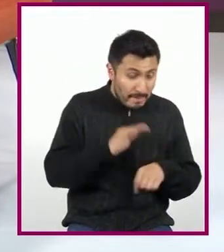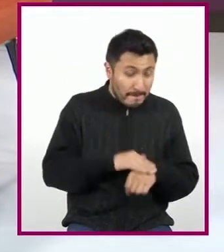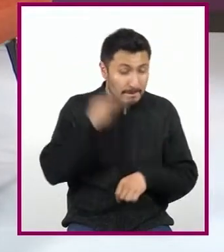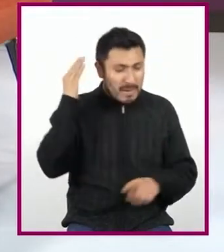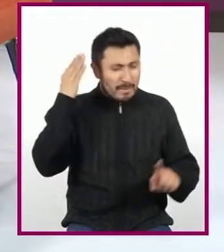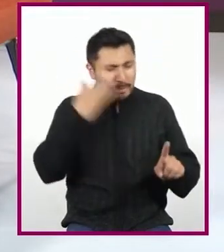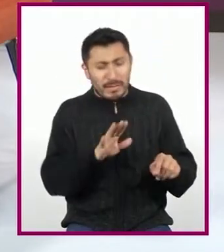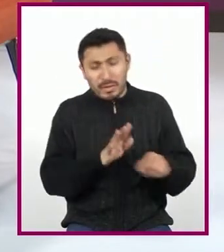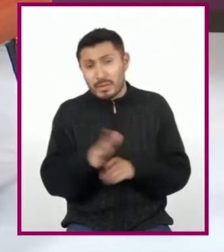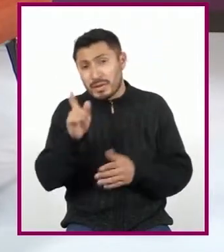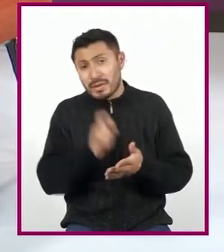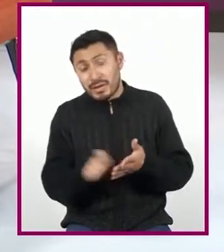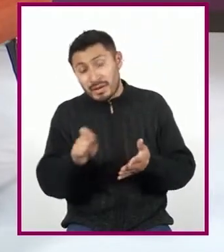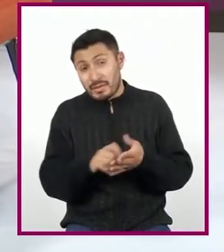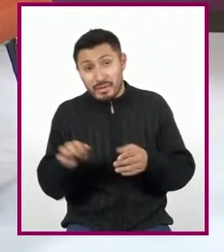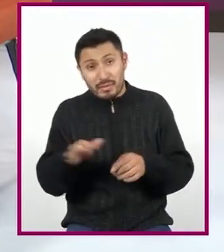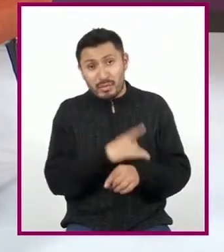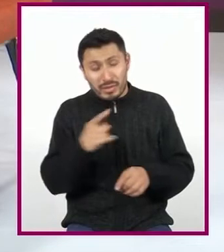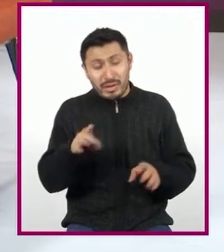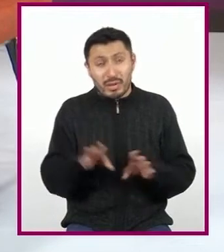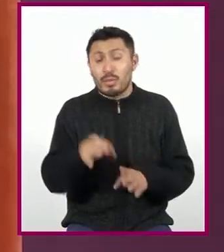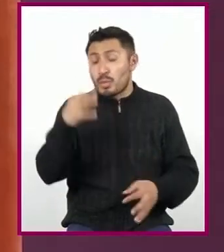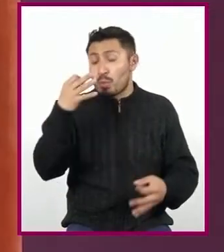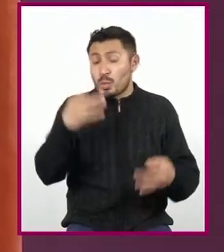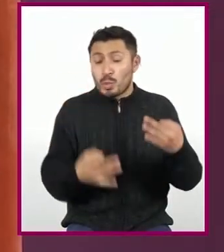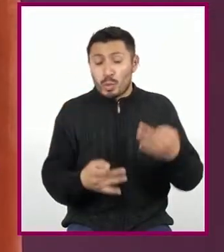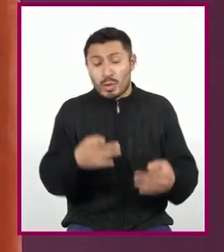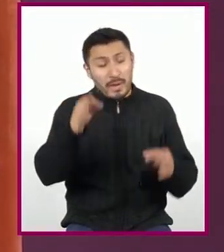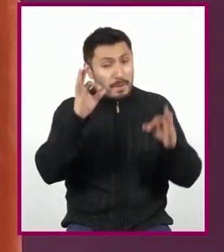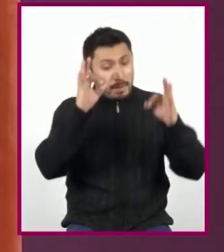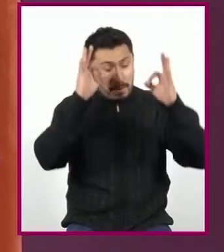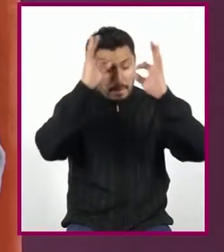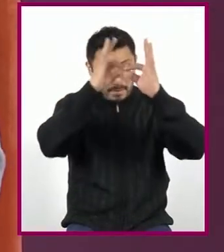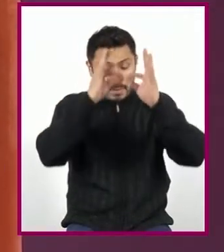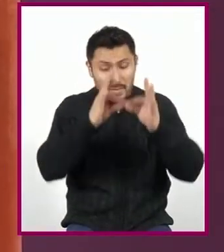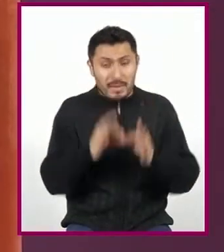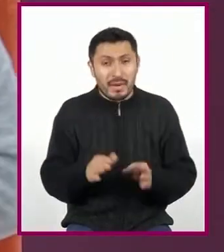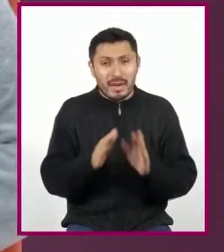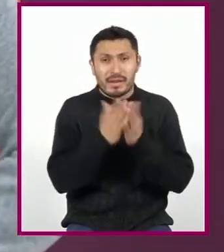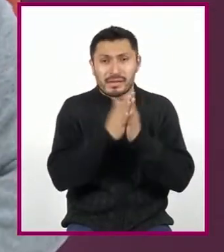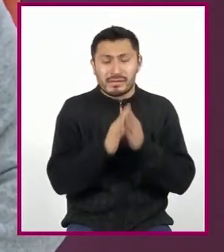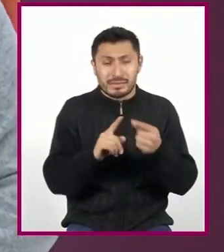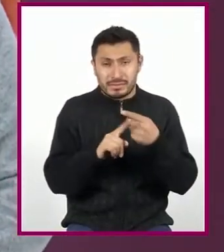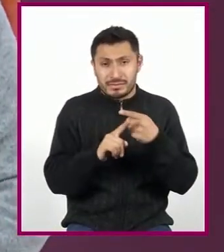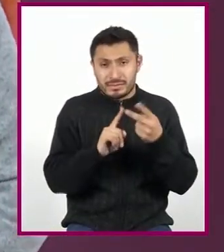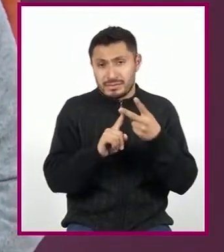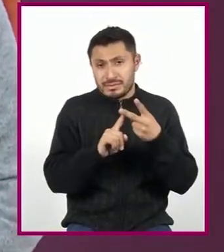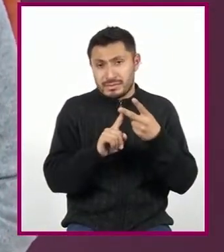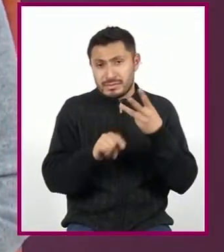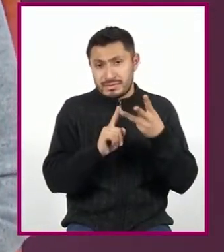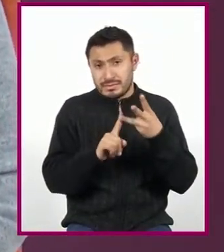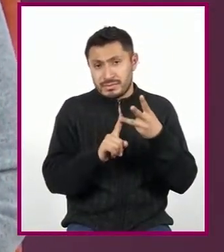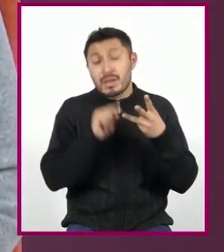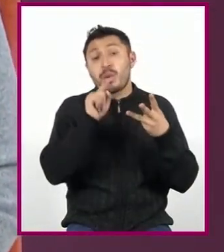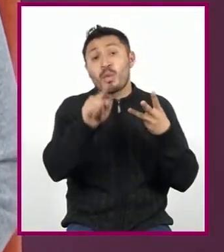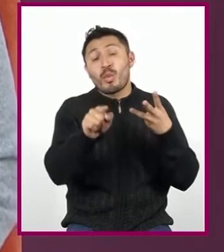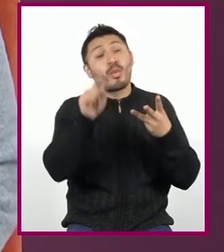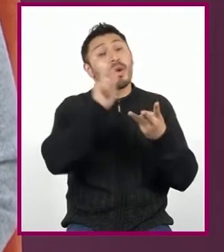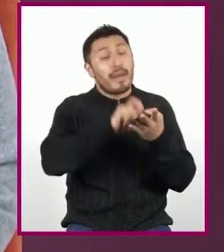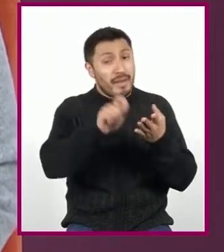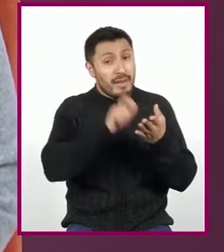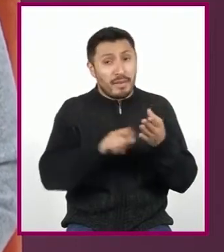se escribe en primera persona y demuestra el compromiso y el respaldo que dan a la obra, pero